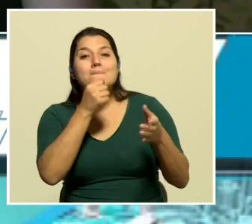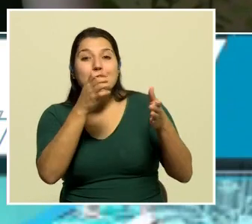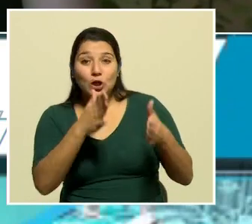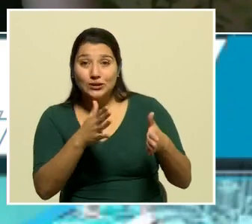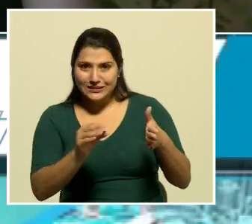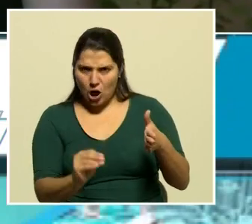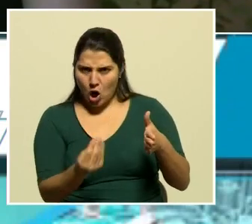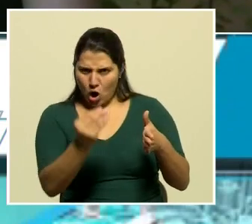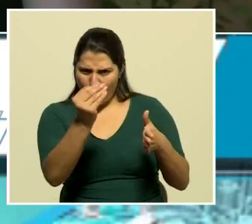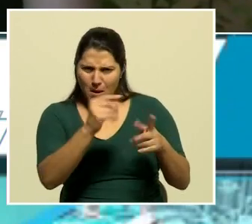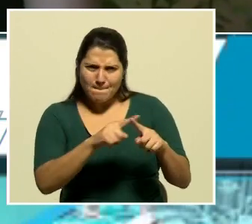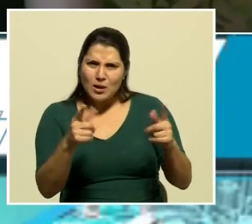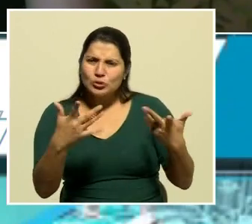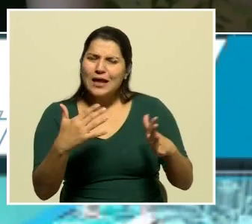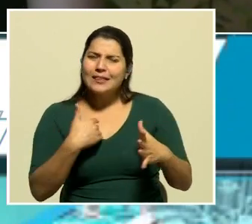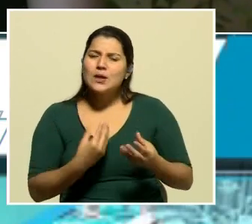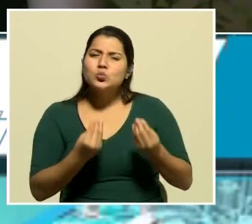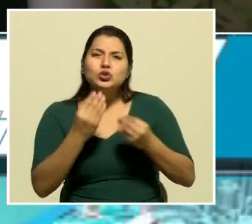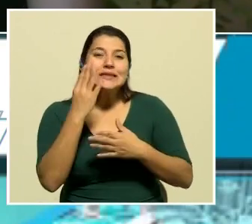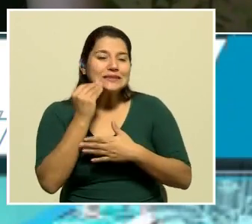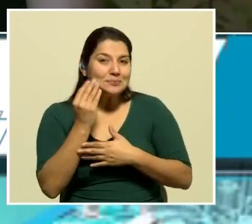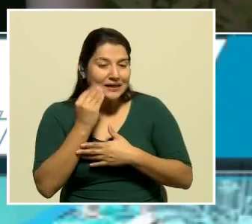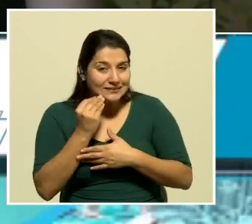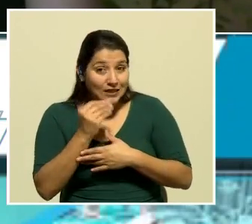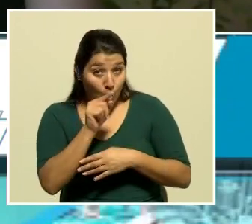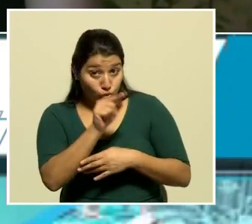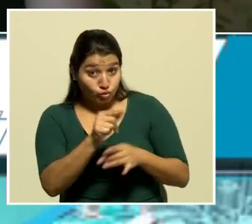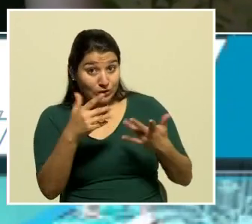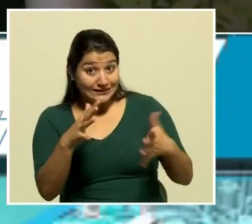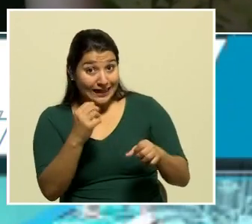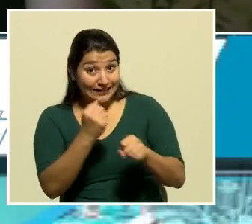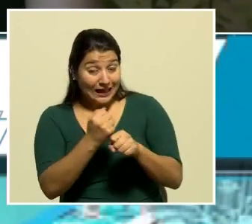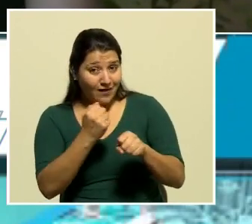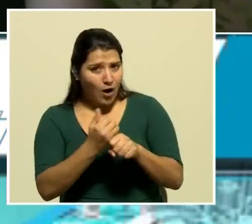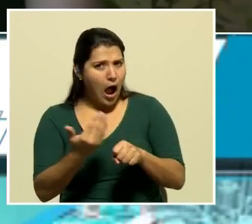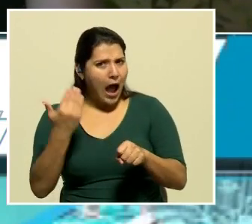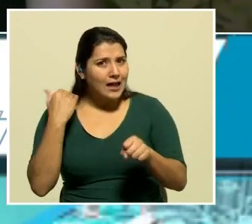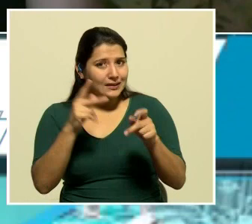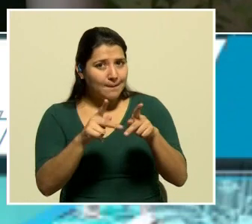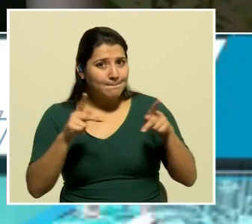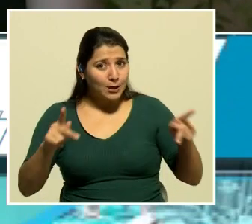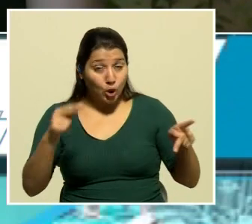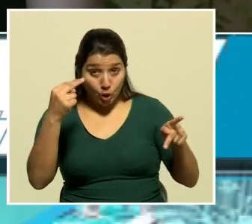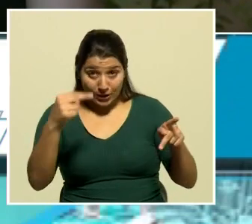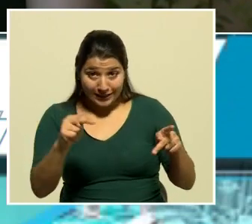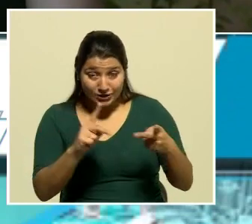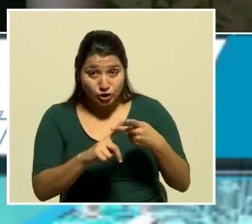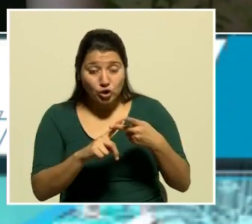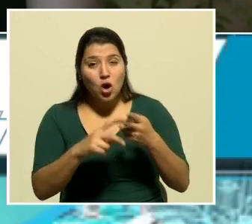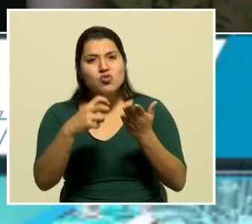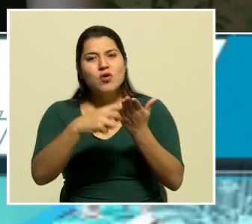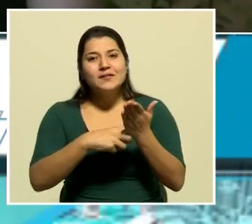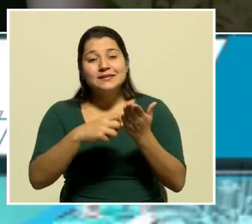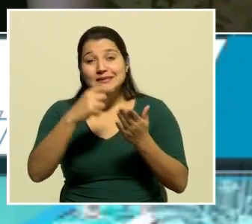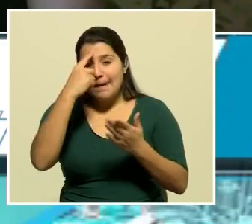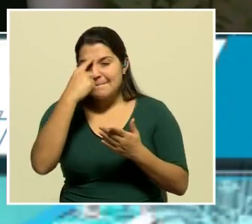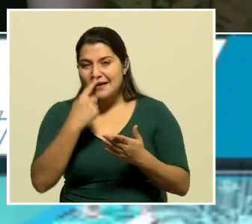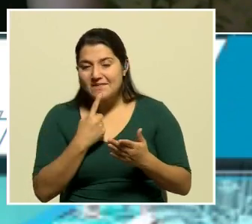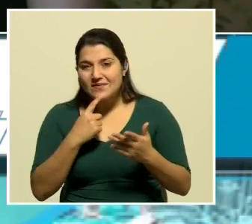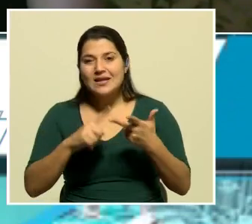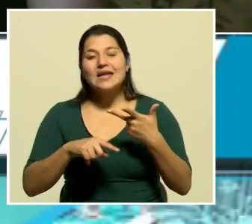han caminado bastante en los medios. Vos ya has trabajado en el periódico La Nación, en la revista Perfil, en